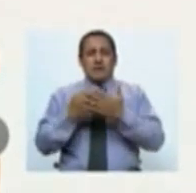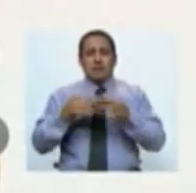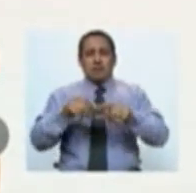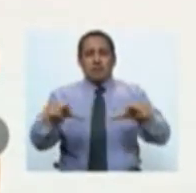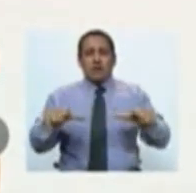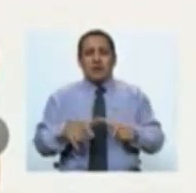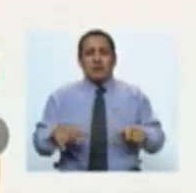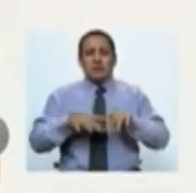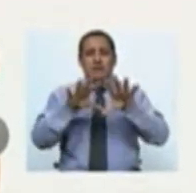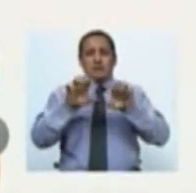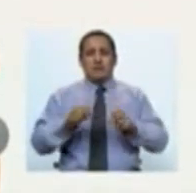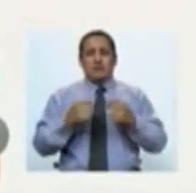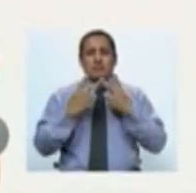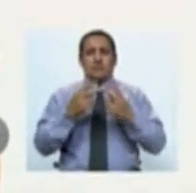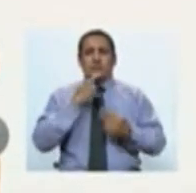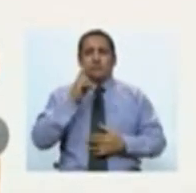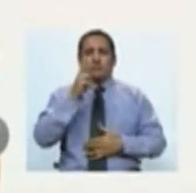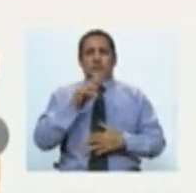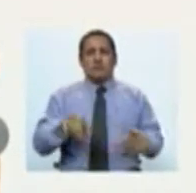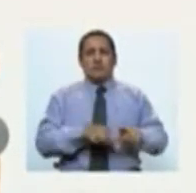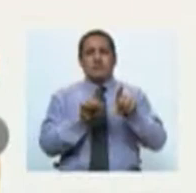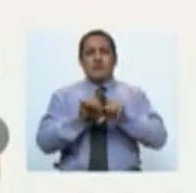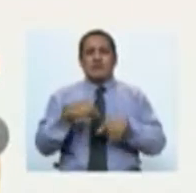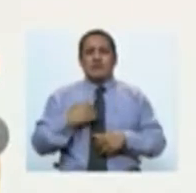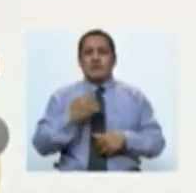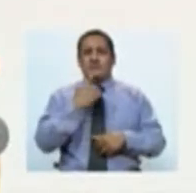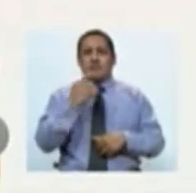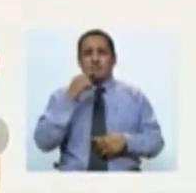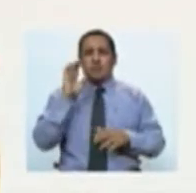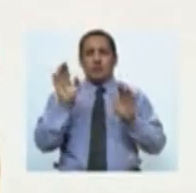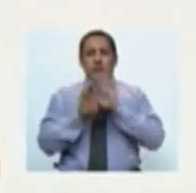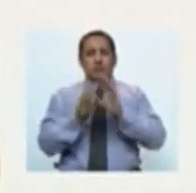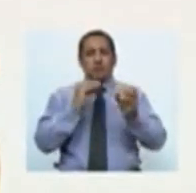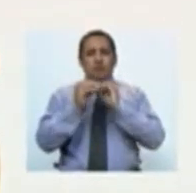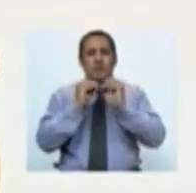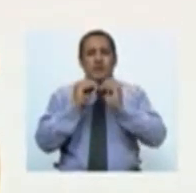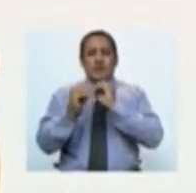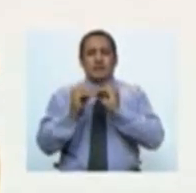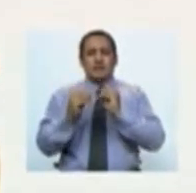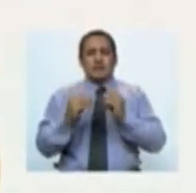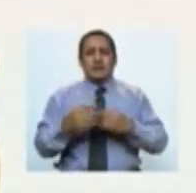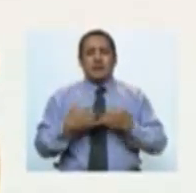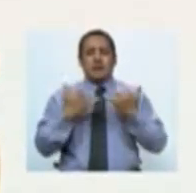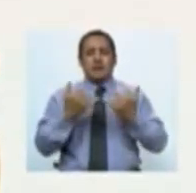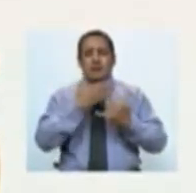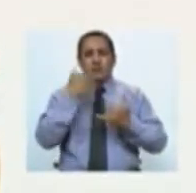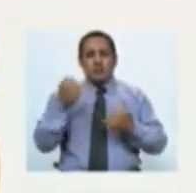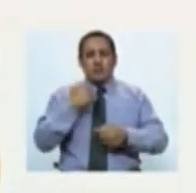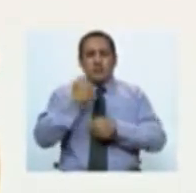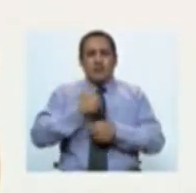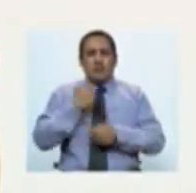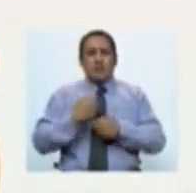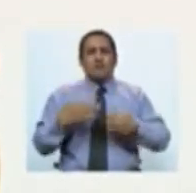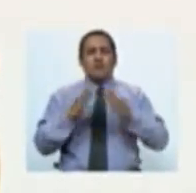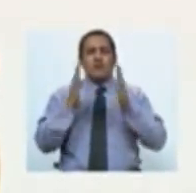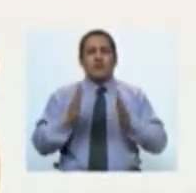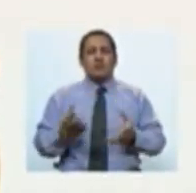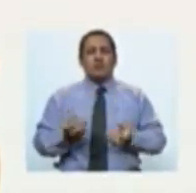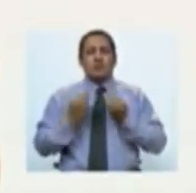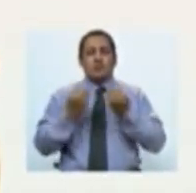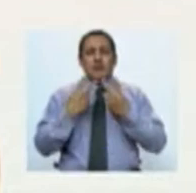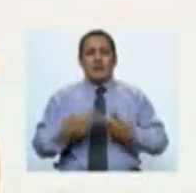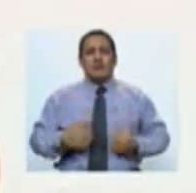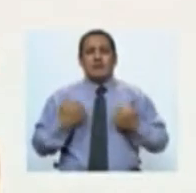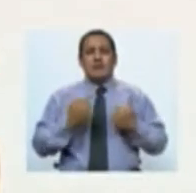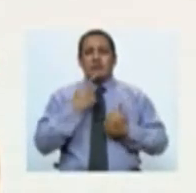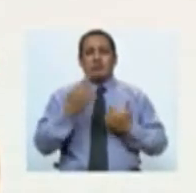de que las evaluaciones docentes deberían ser acompañadas de mejora de la formación docente,